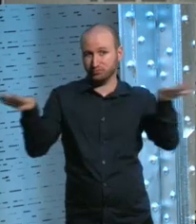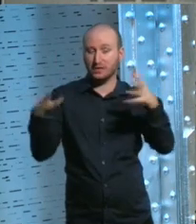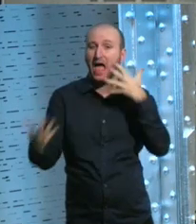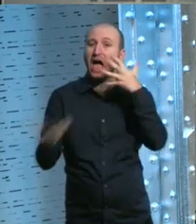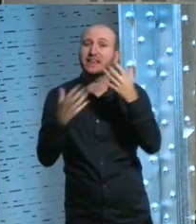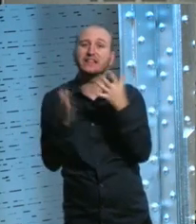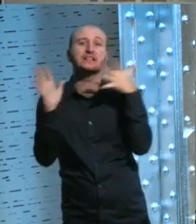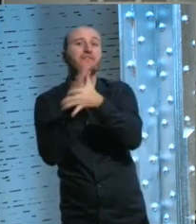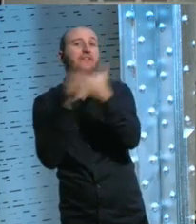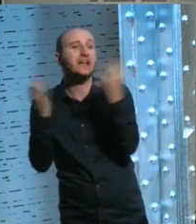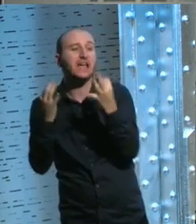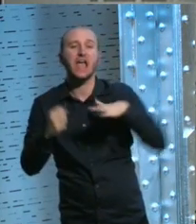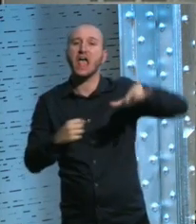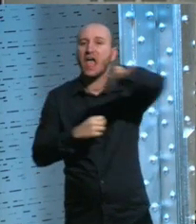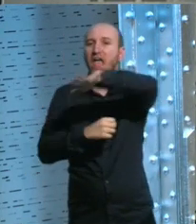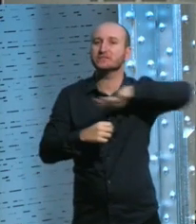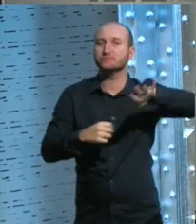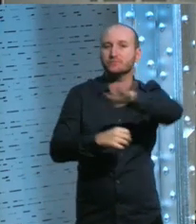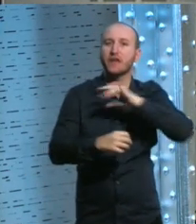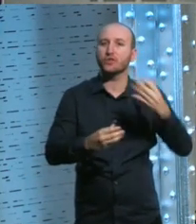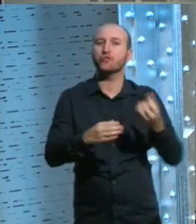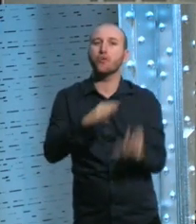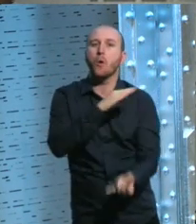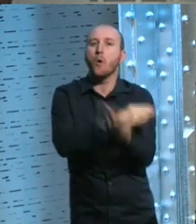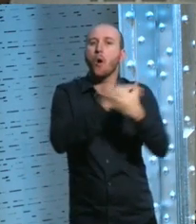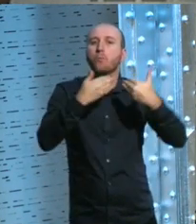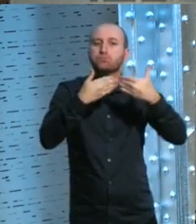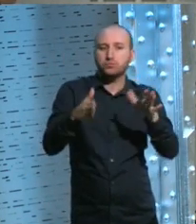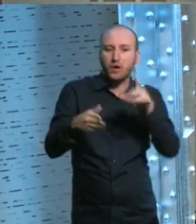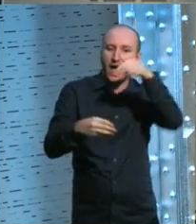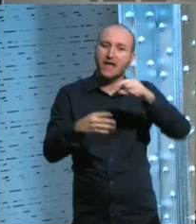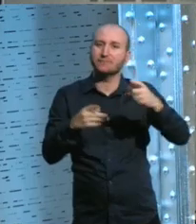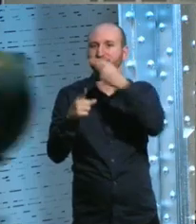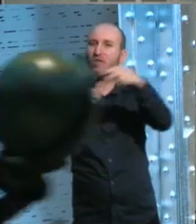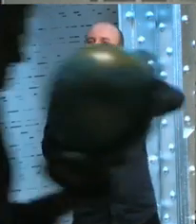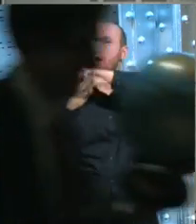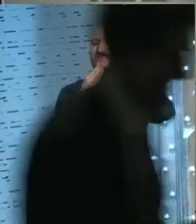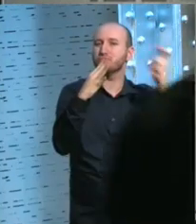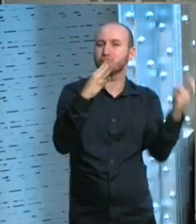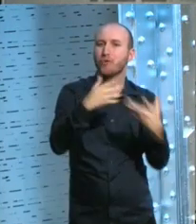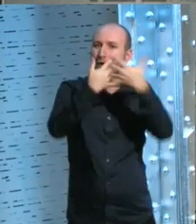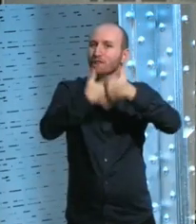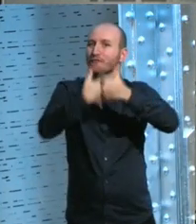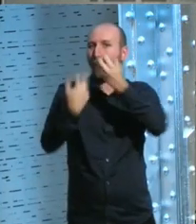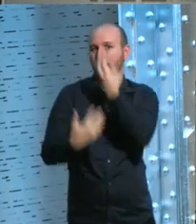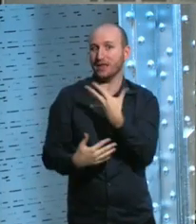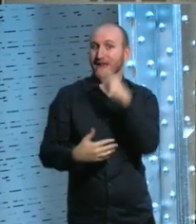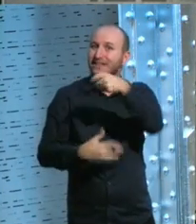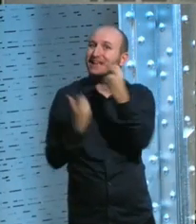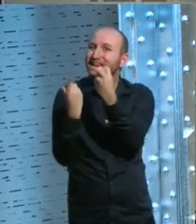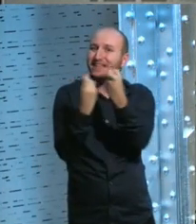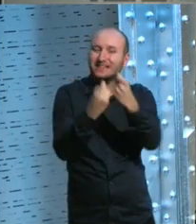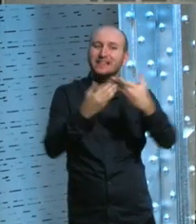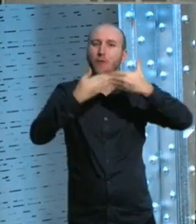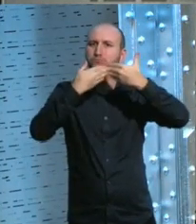crear espacios donde la diversidad puede operar, y eso requiere cierta